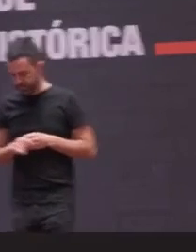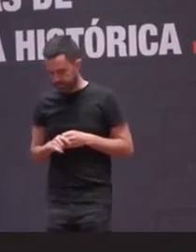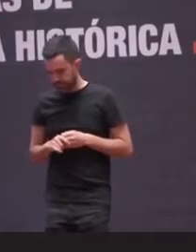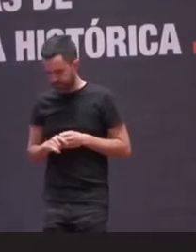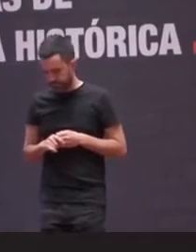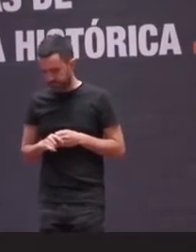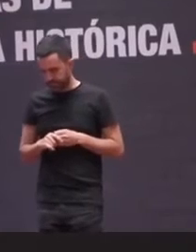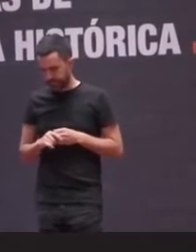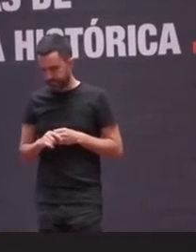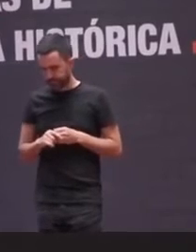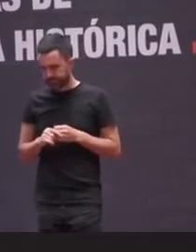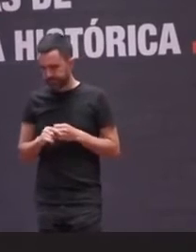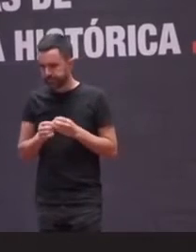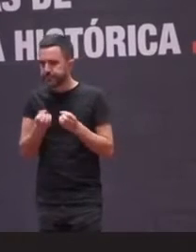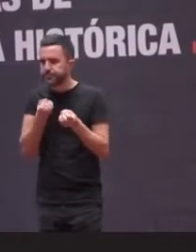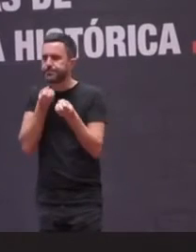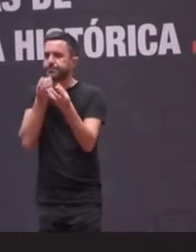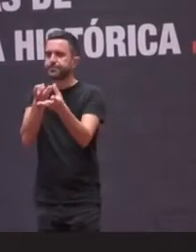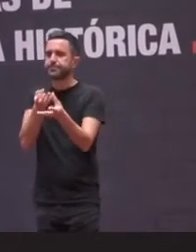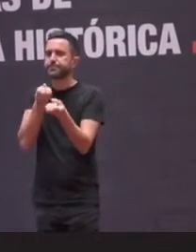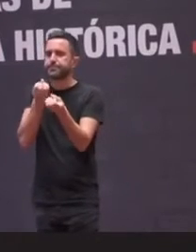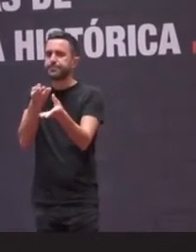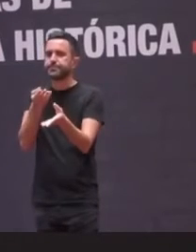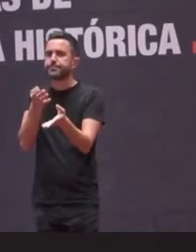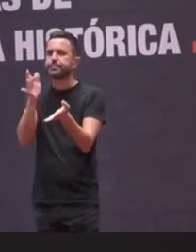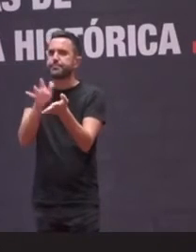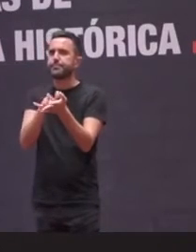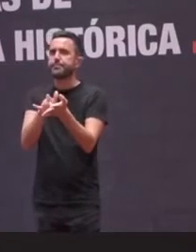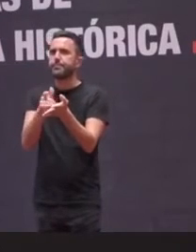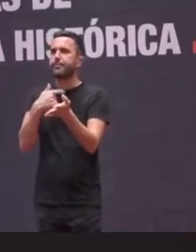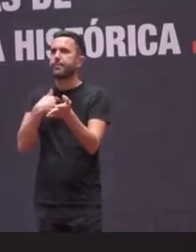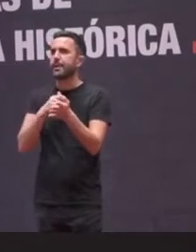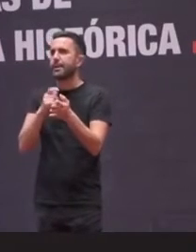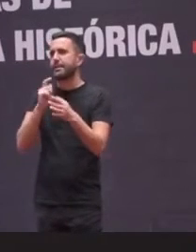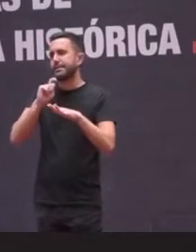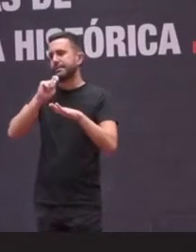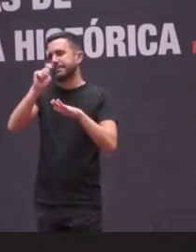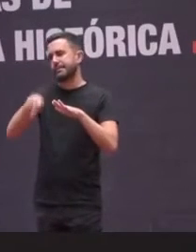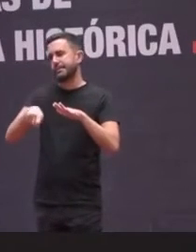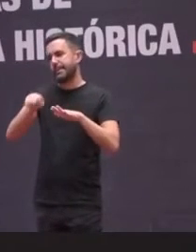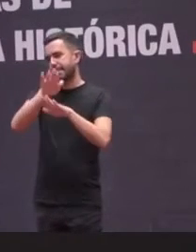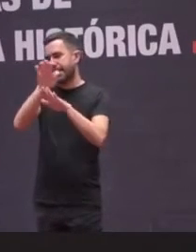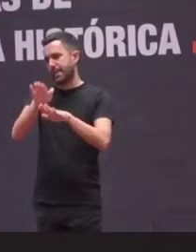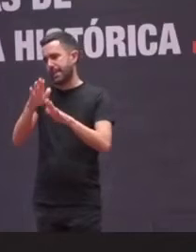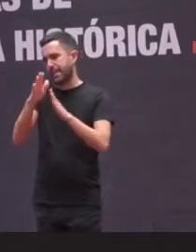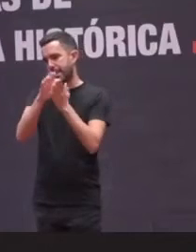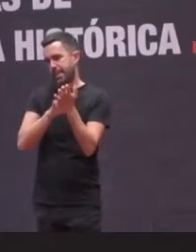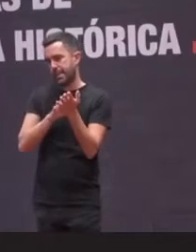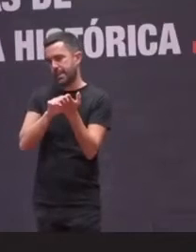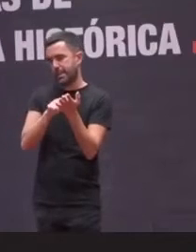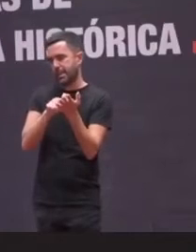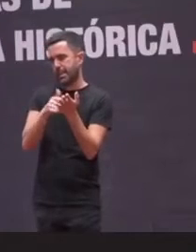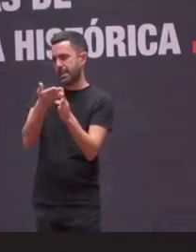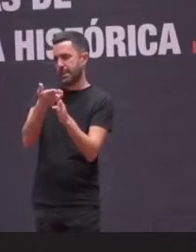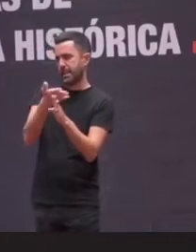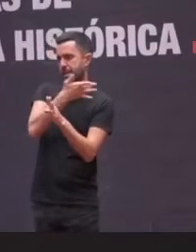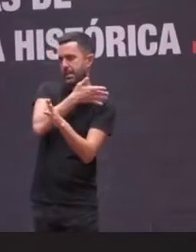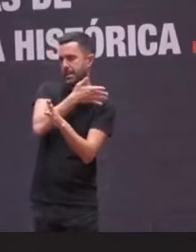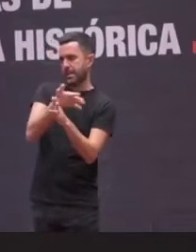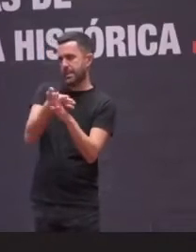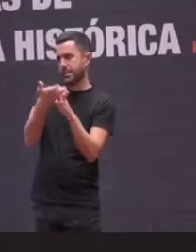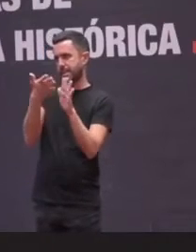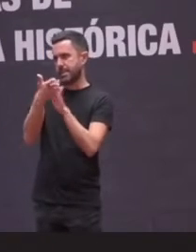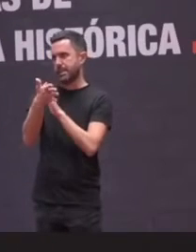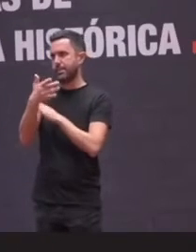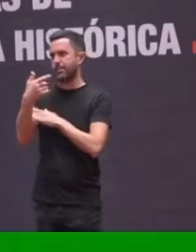O relato de que ocurriu antes da demanda e da sentencia xa o fixo Ben Goretti. O certo é, quero insistir en que cando a min se me fai o